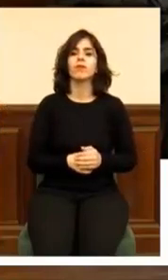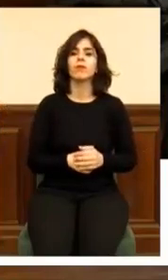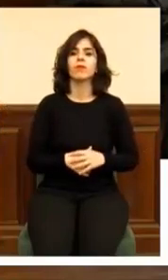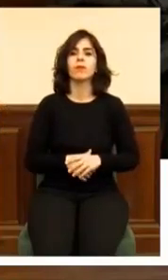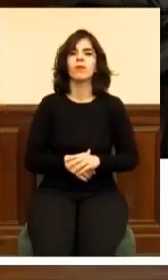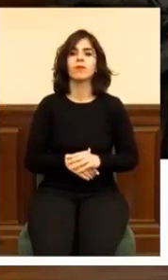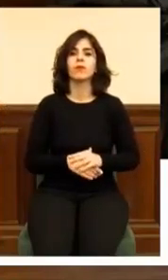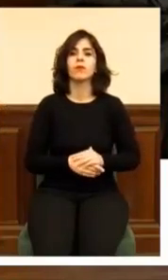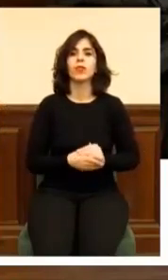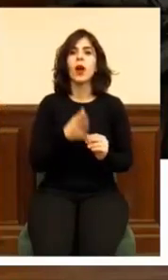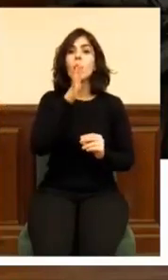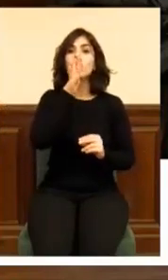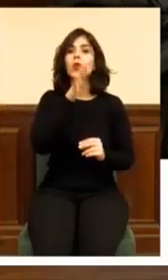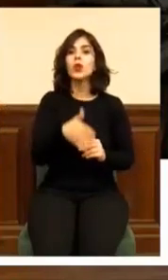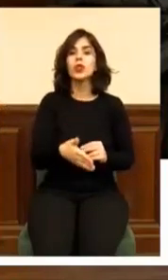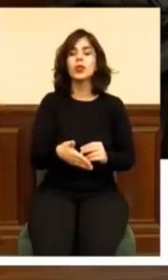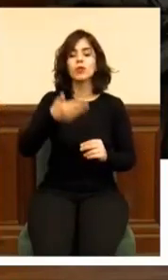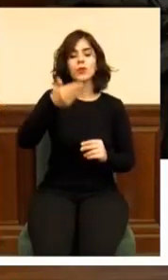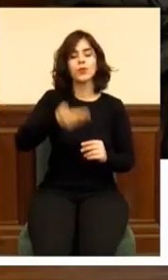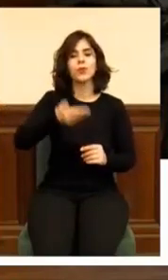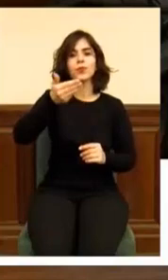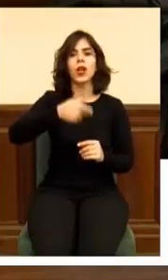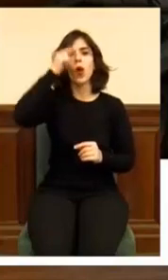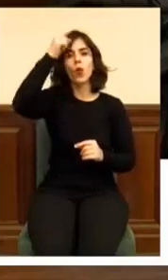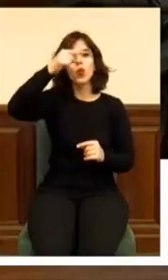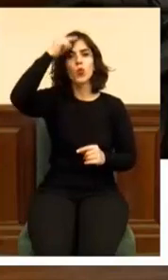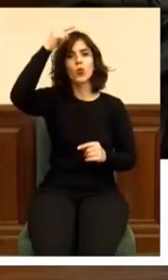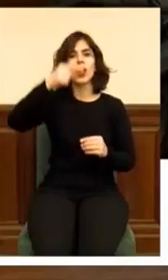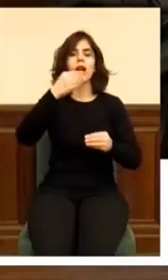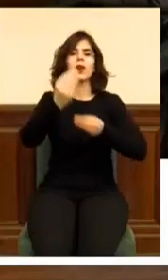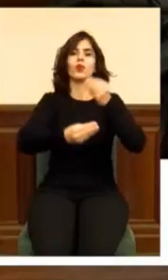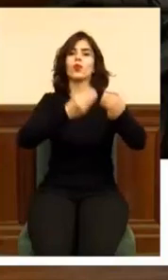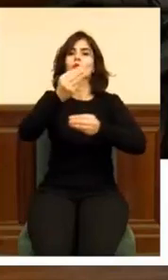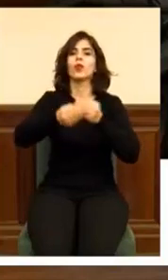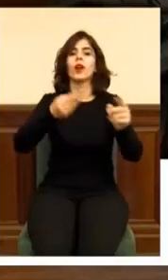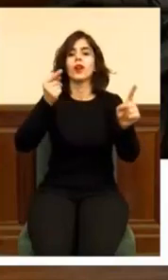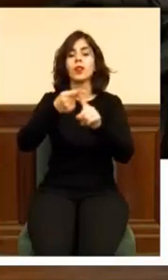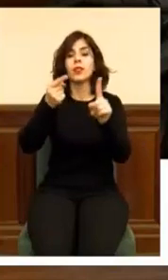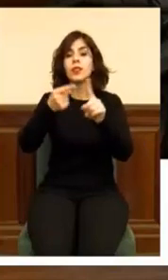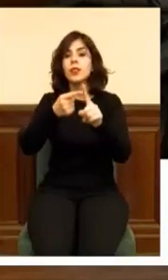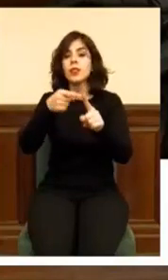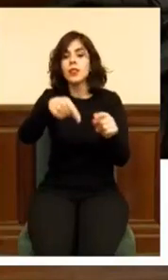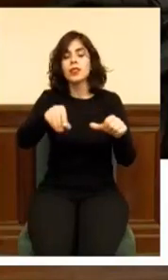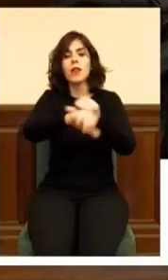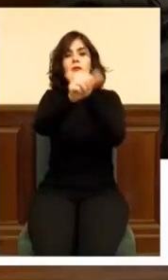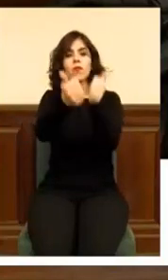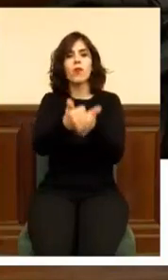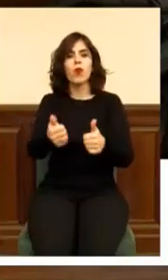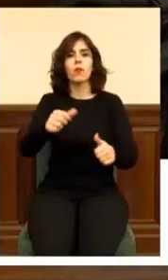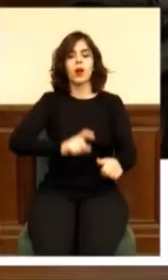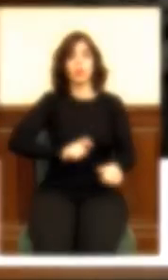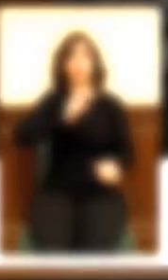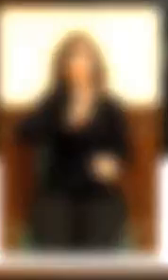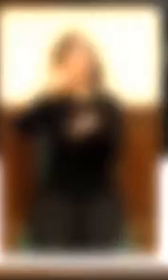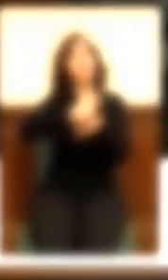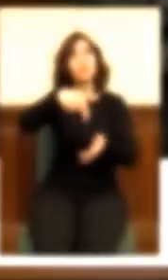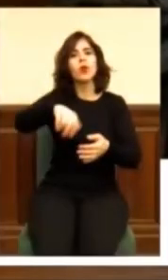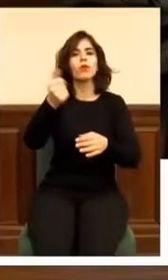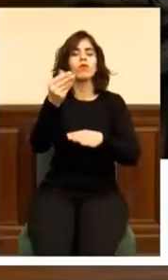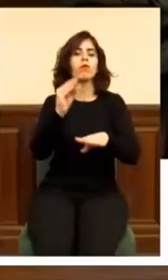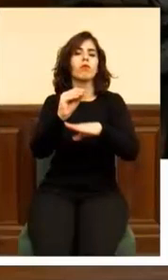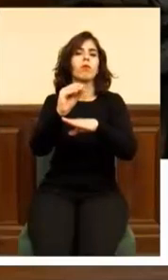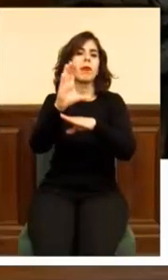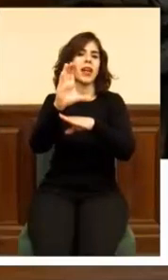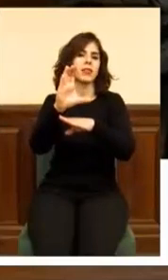importante hacer elementos y utilizar la cultura, que sirve para ello, como una forma de trabajar la autoestima popular.